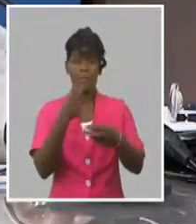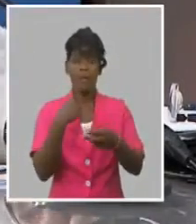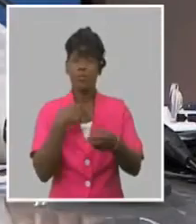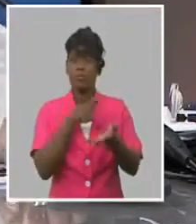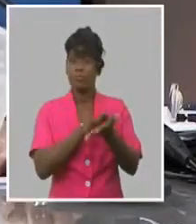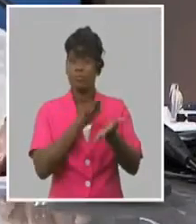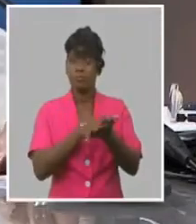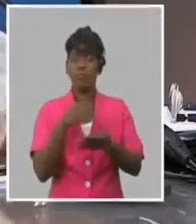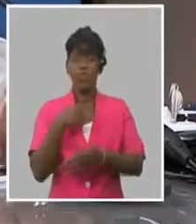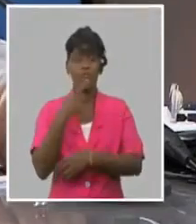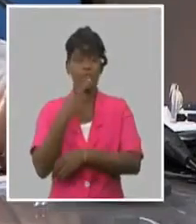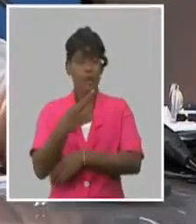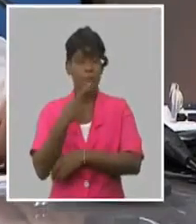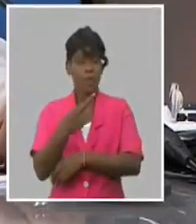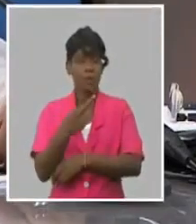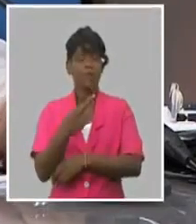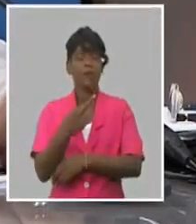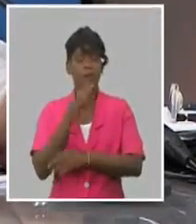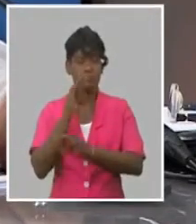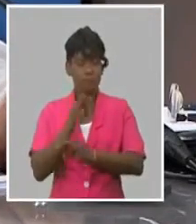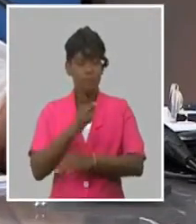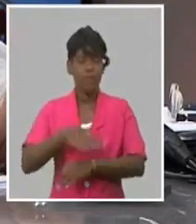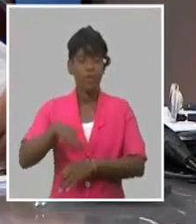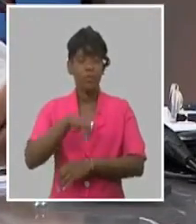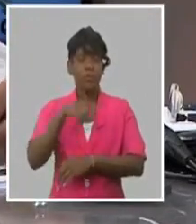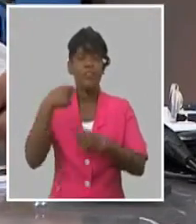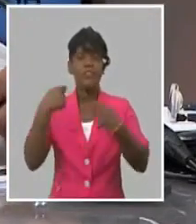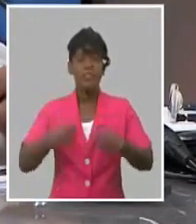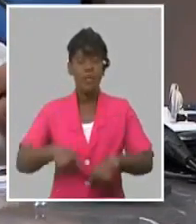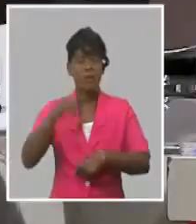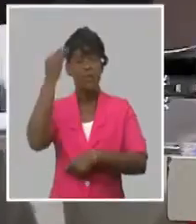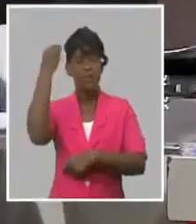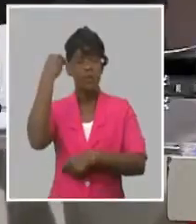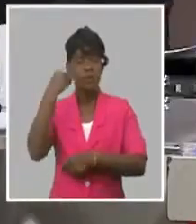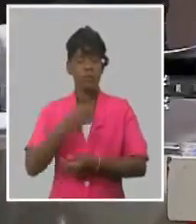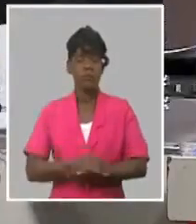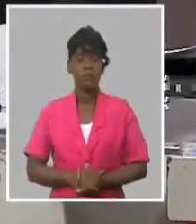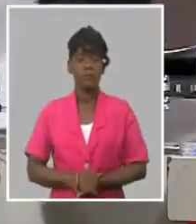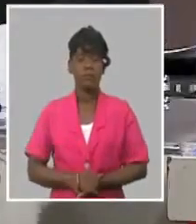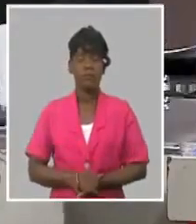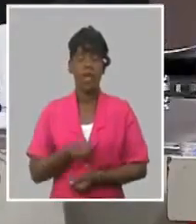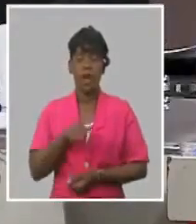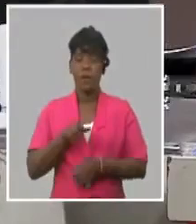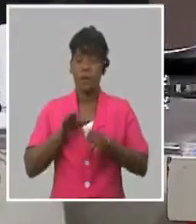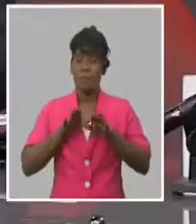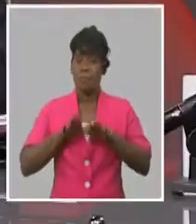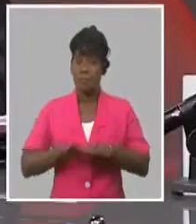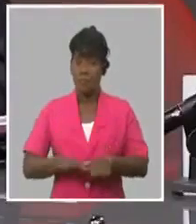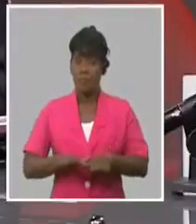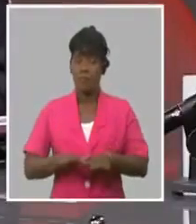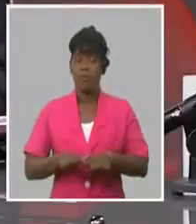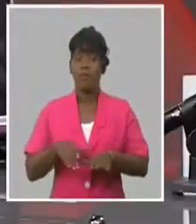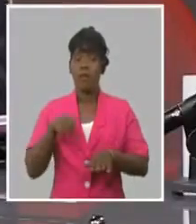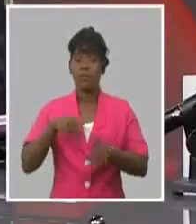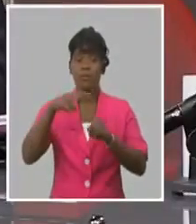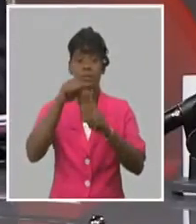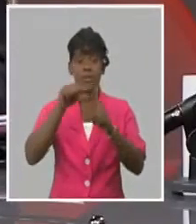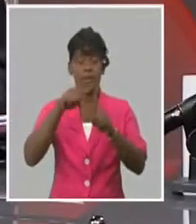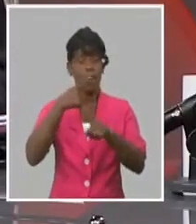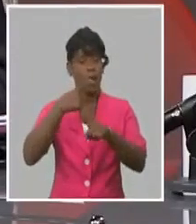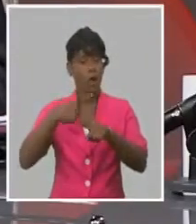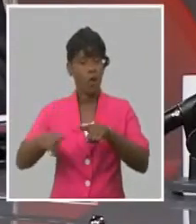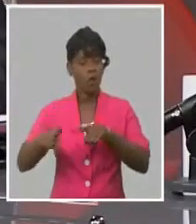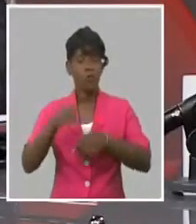exactamente en el momento de hoy que se va a informar. Vamos a hacer un breve alto entonces, Marino, para entrar en temas importantes de cómo va a ser